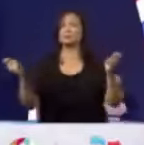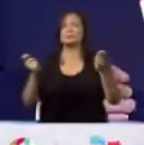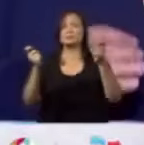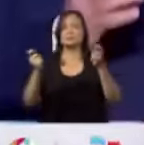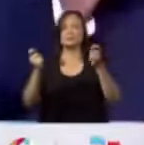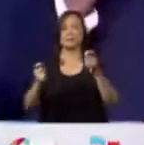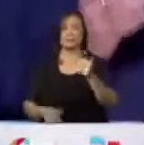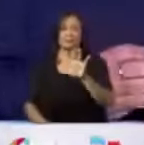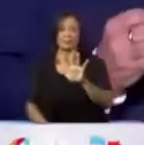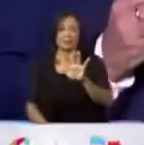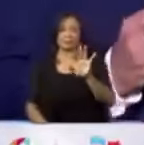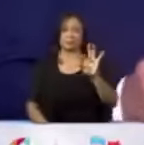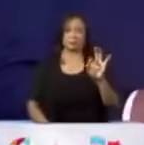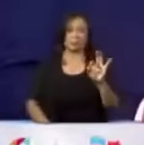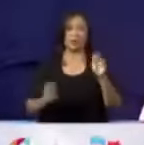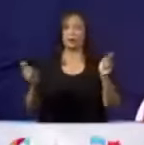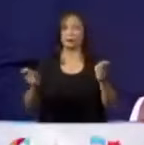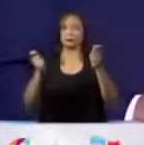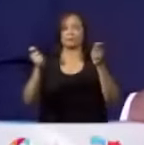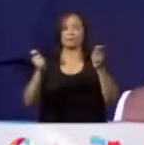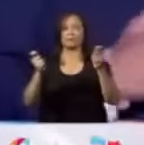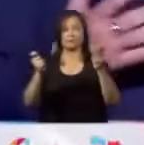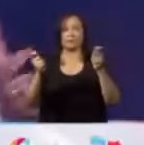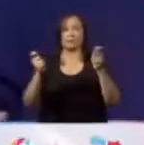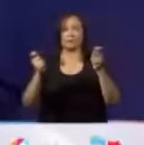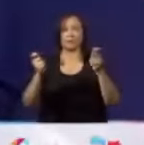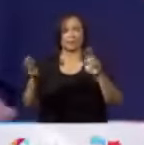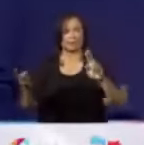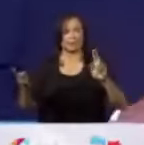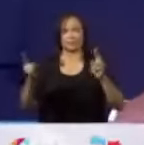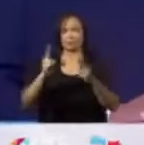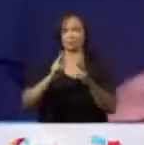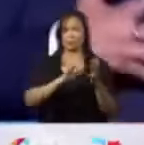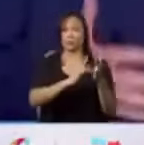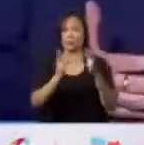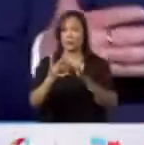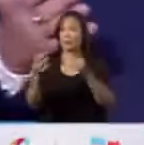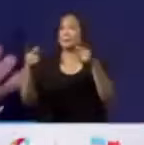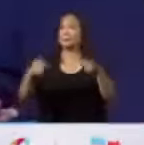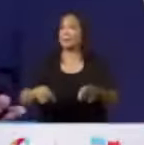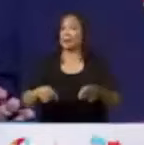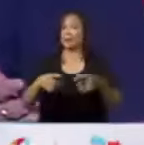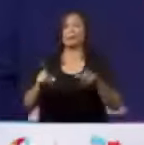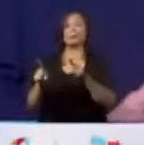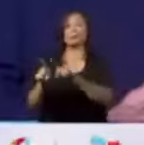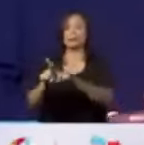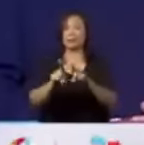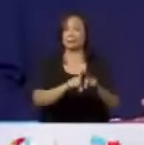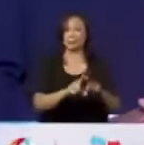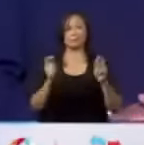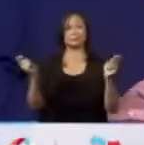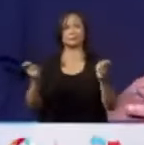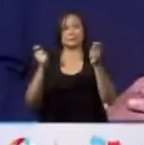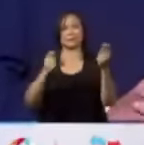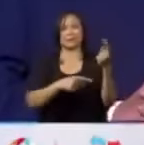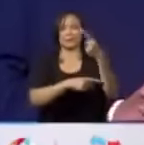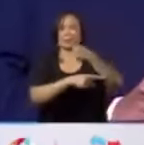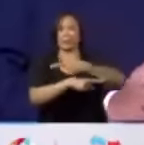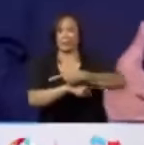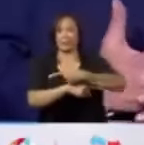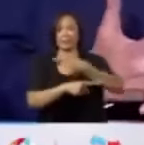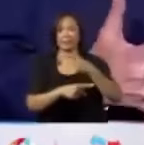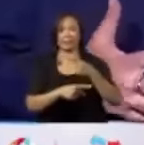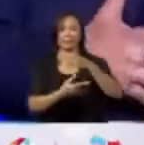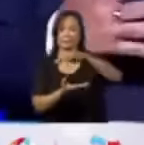conmemoramos el 59 aniversario de la Revolución de Abril. Hoy por demás celebramos el Día de